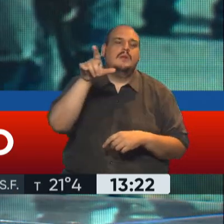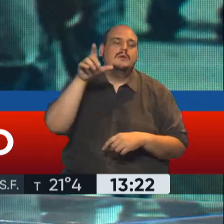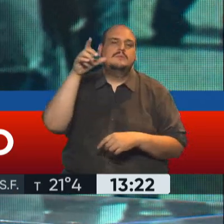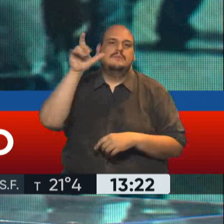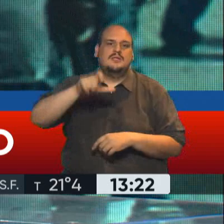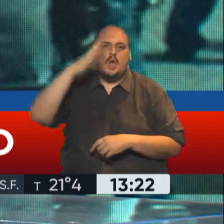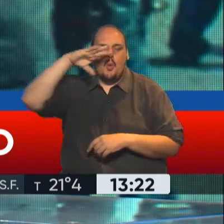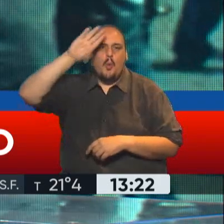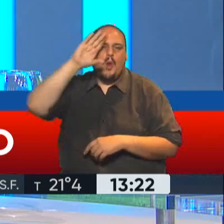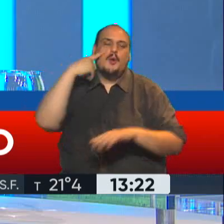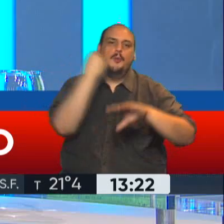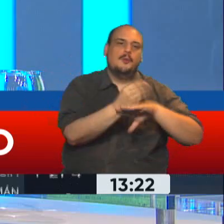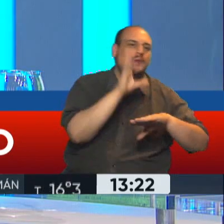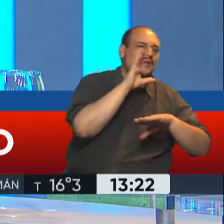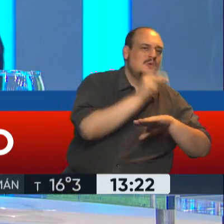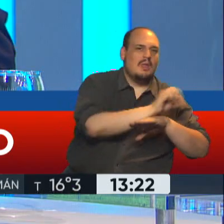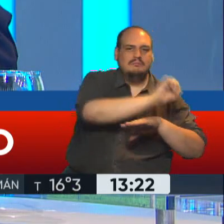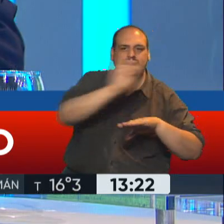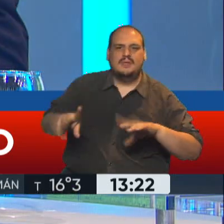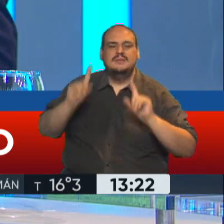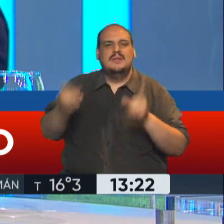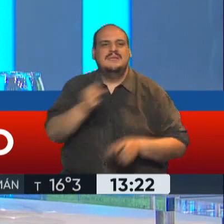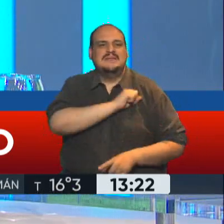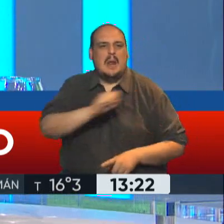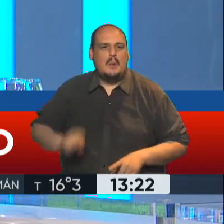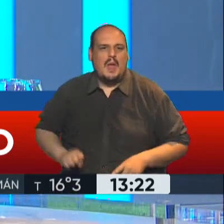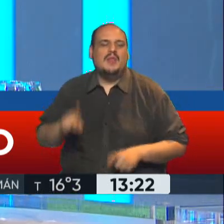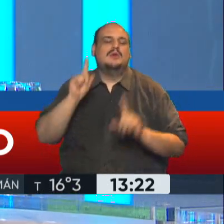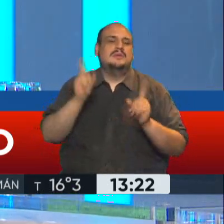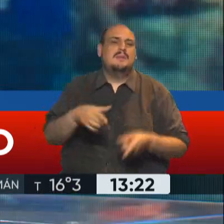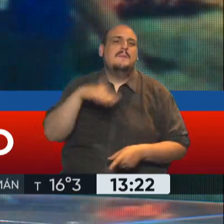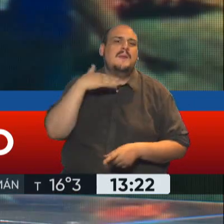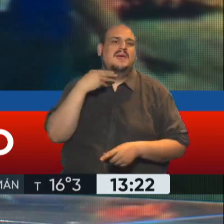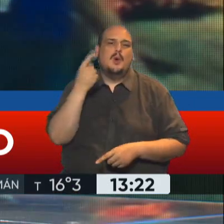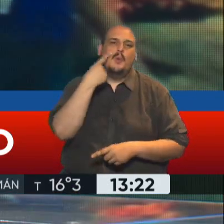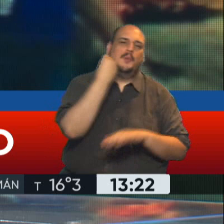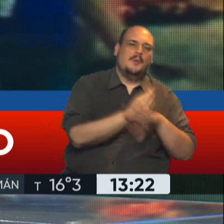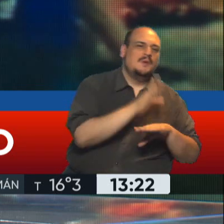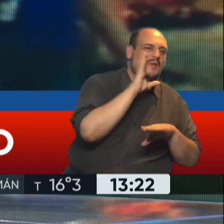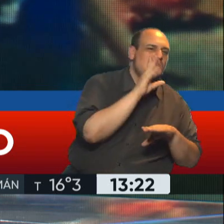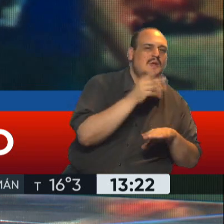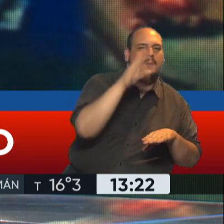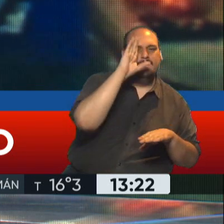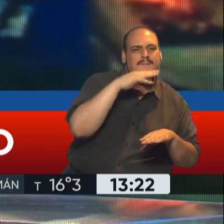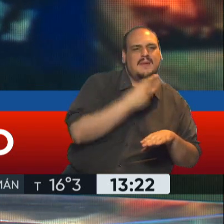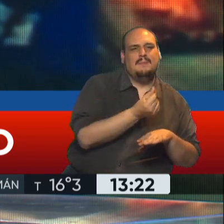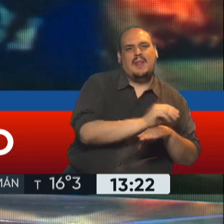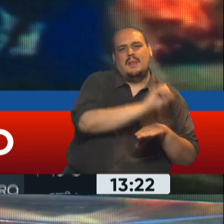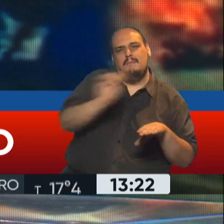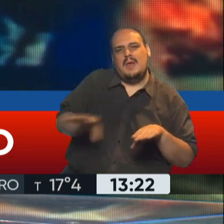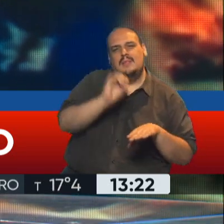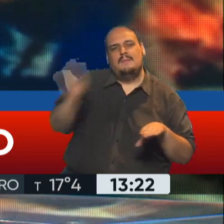envían todos los meses. Salvadoreños, mexicanos viviendo en Estados Unidos, que envían todos los meses